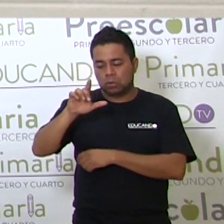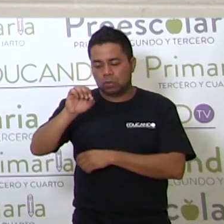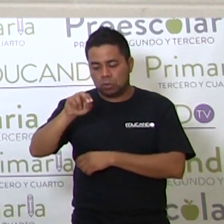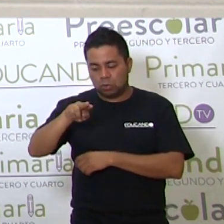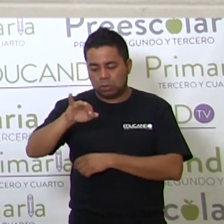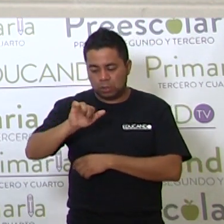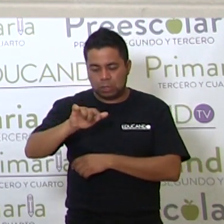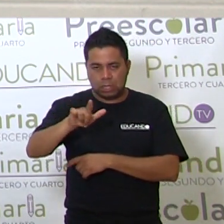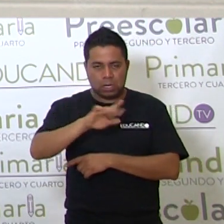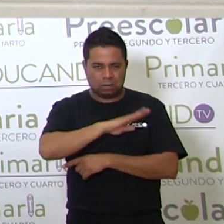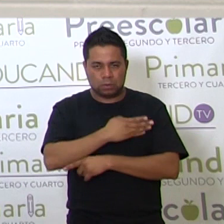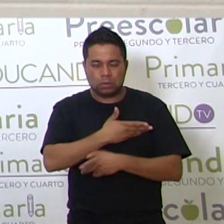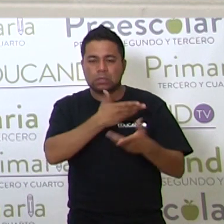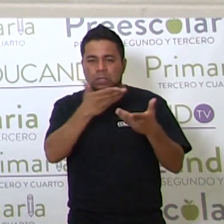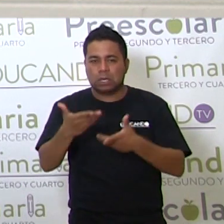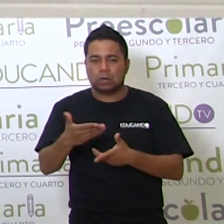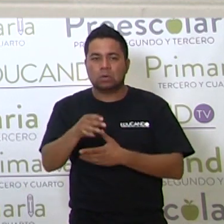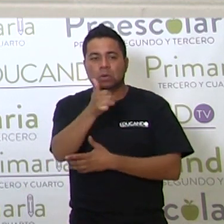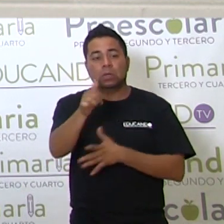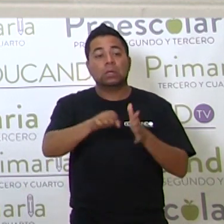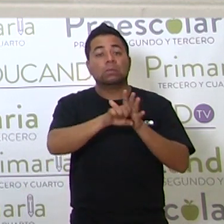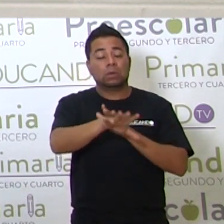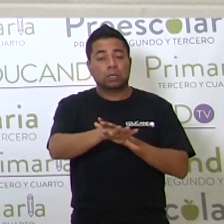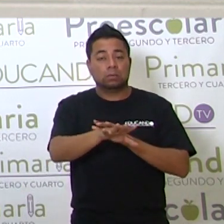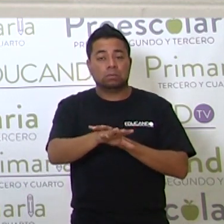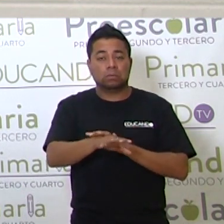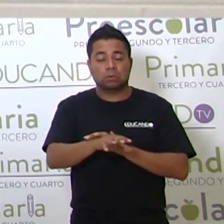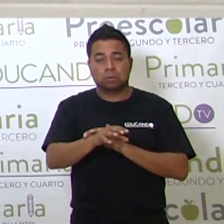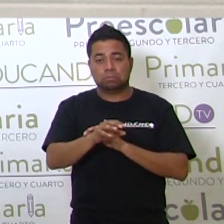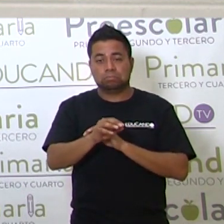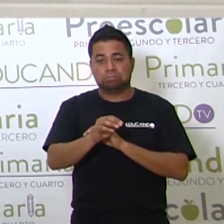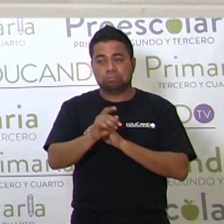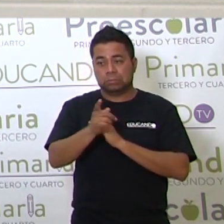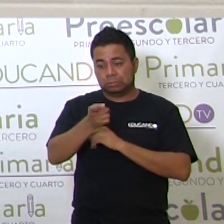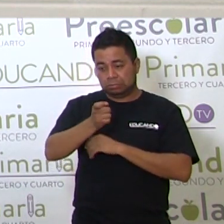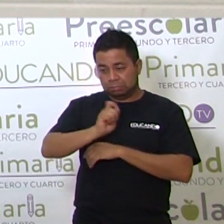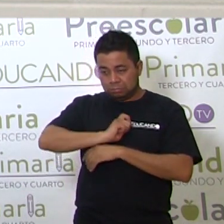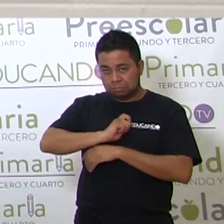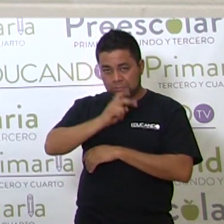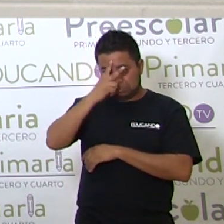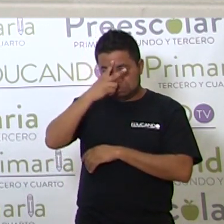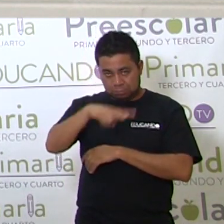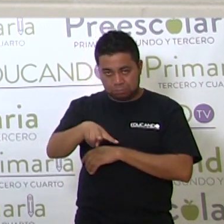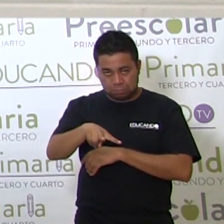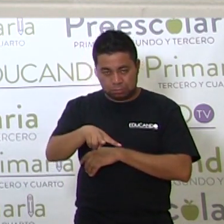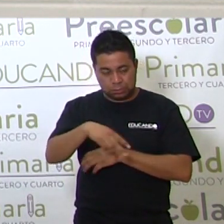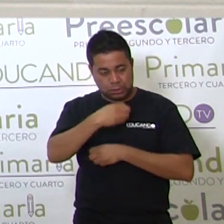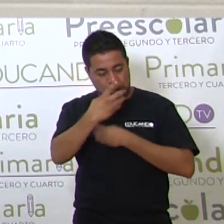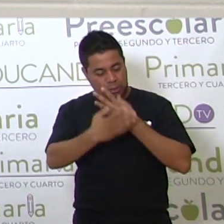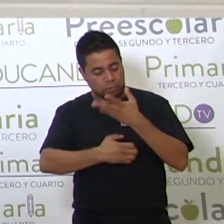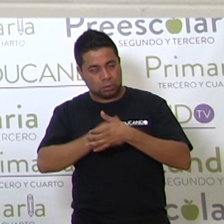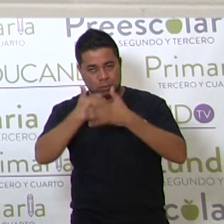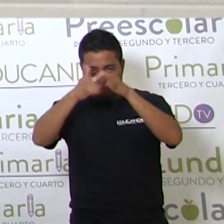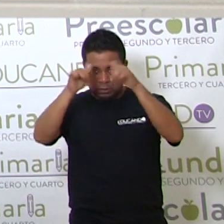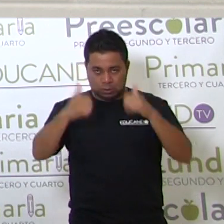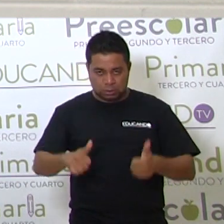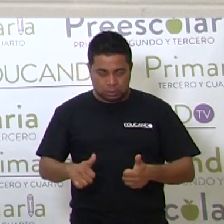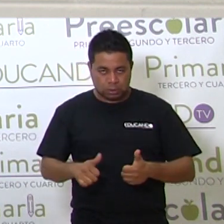Después, ¿qué más? Por ejemplo, identidad mexicana, expresiones